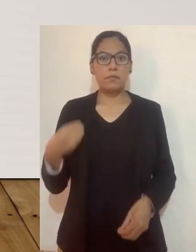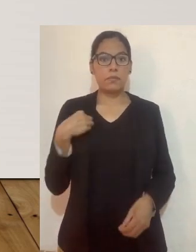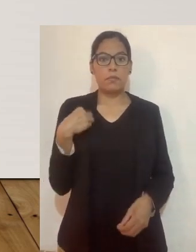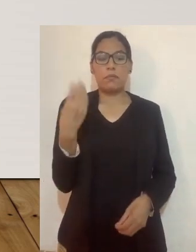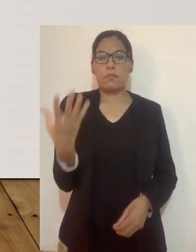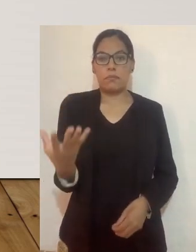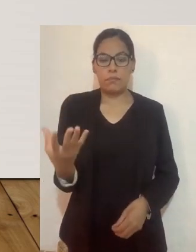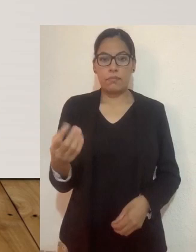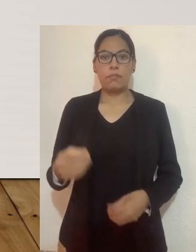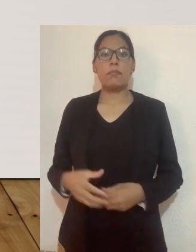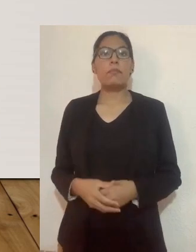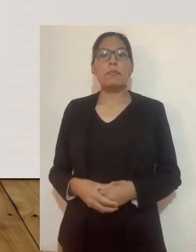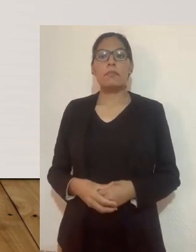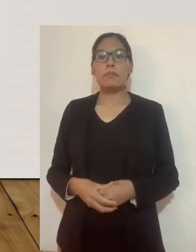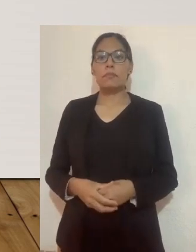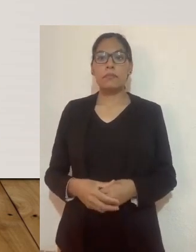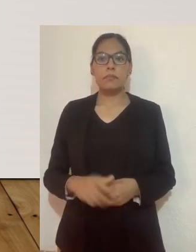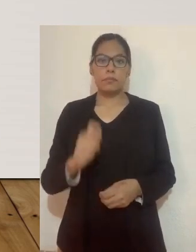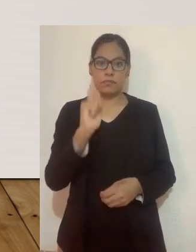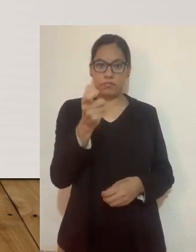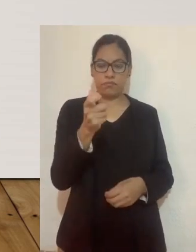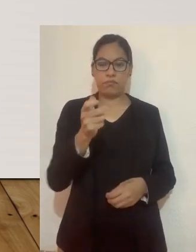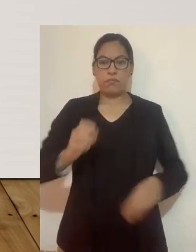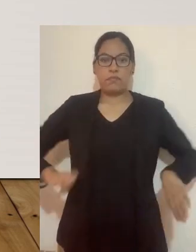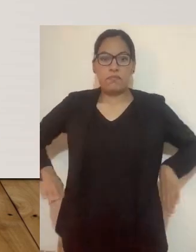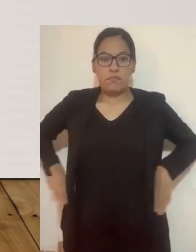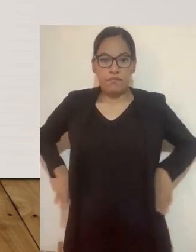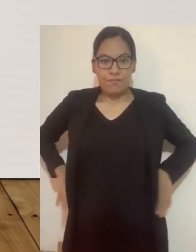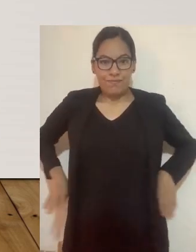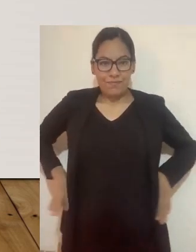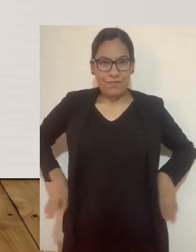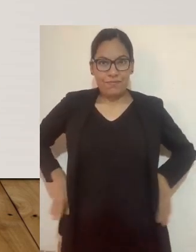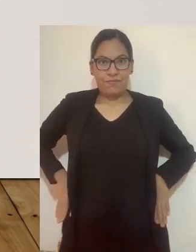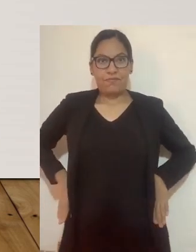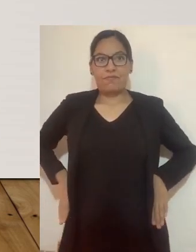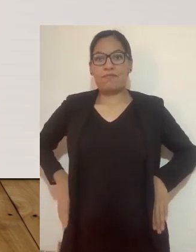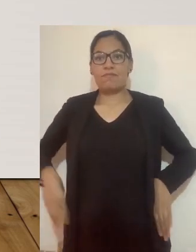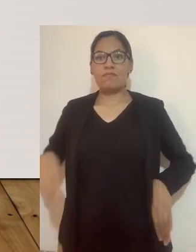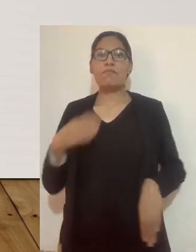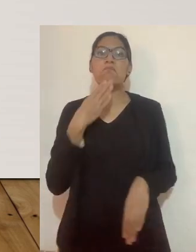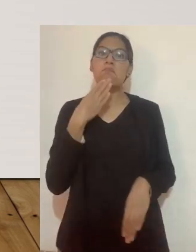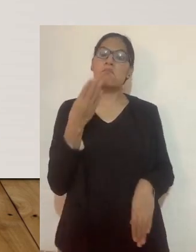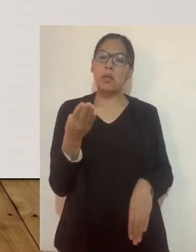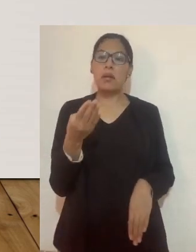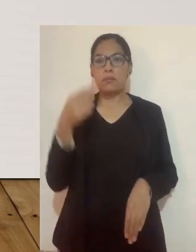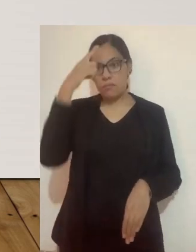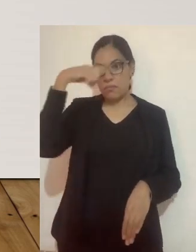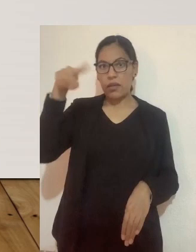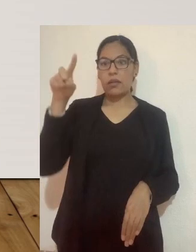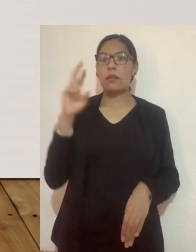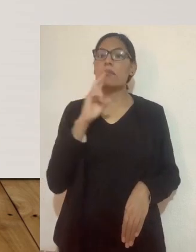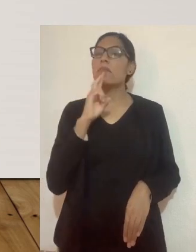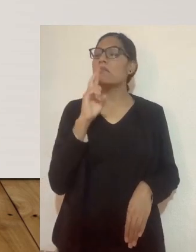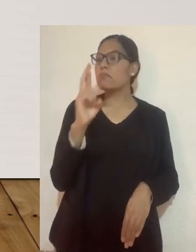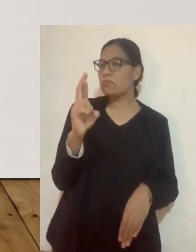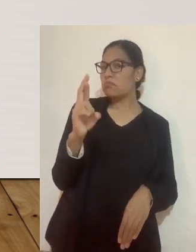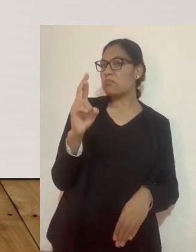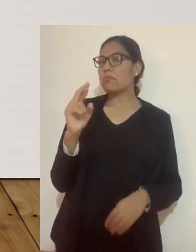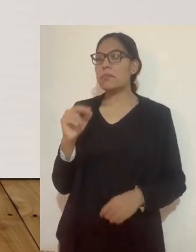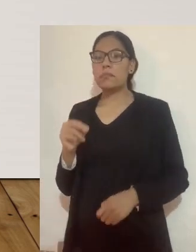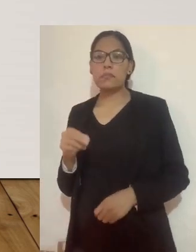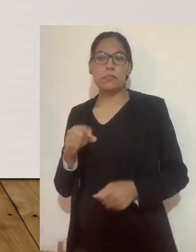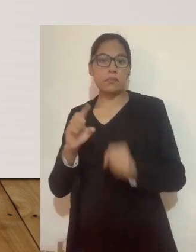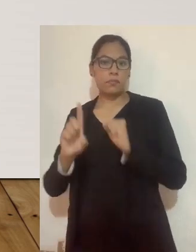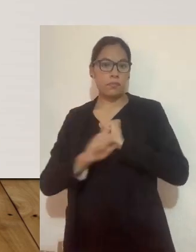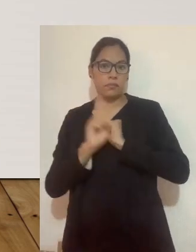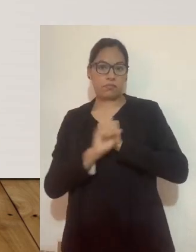conductas apropiadas para la resolución de problemas. Estas competencias se logran al